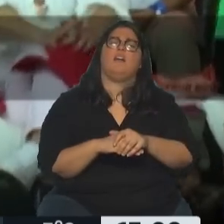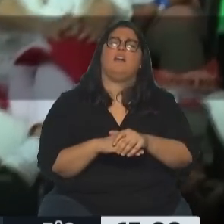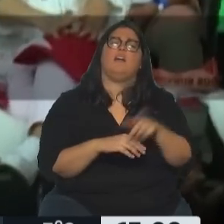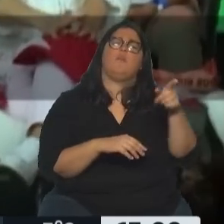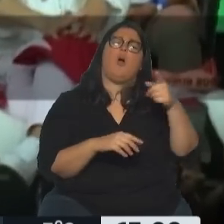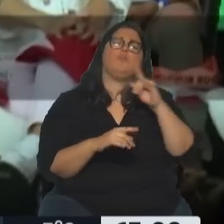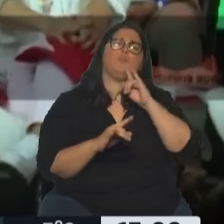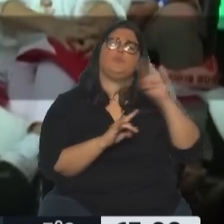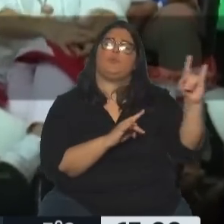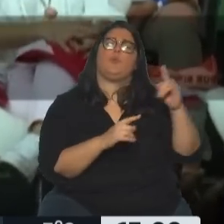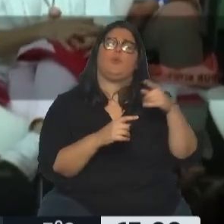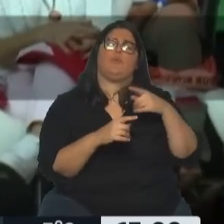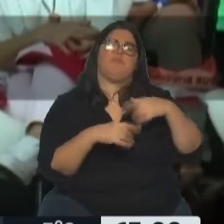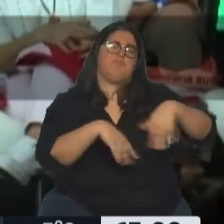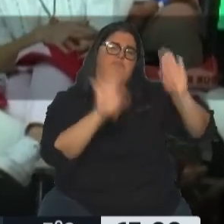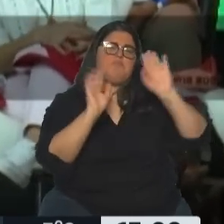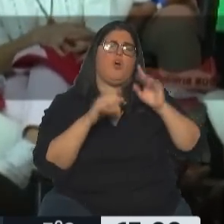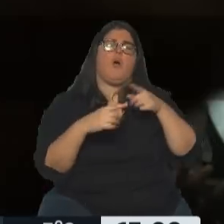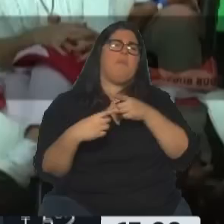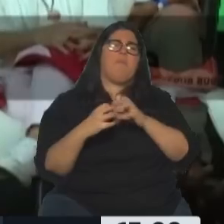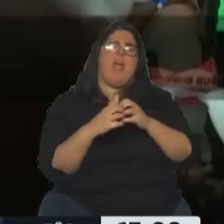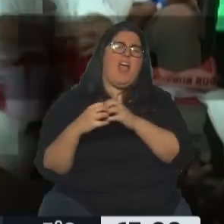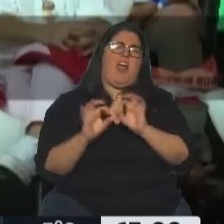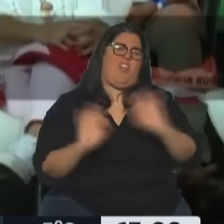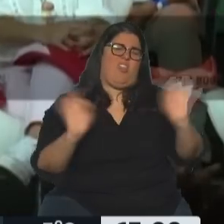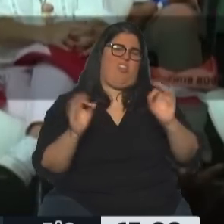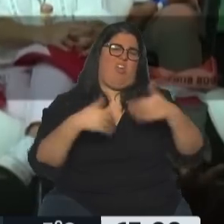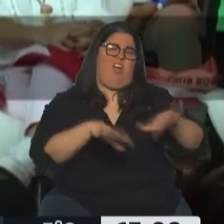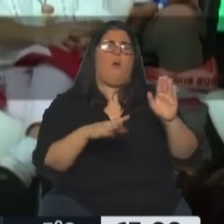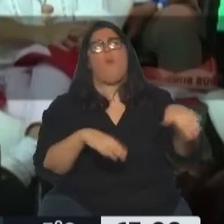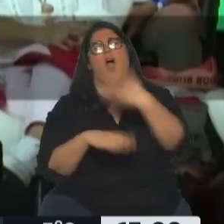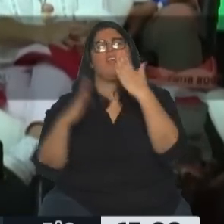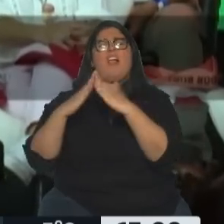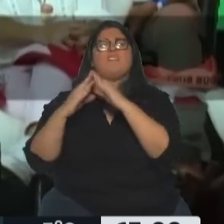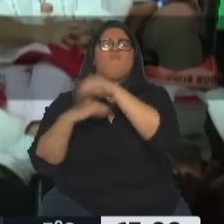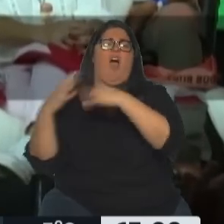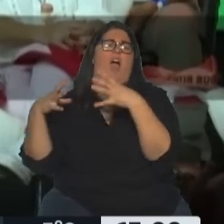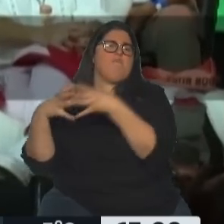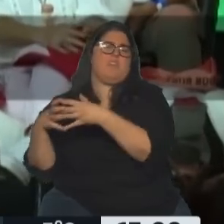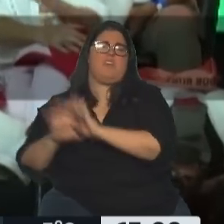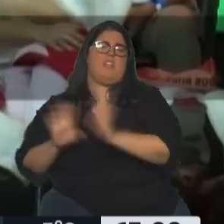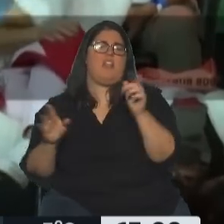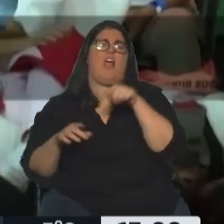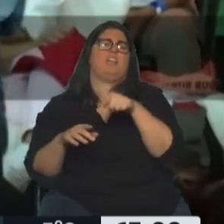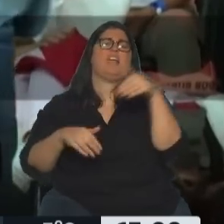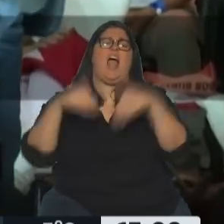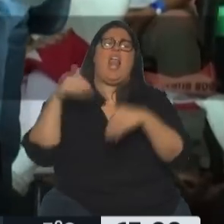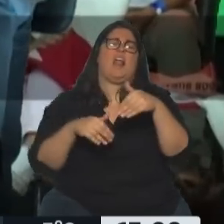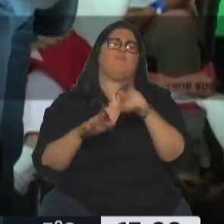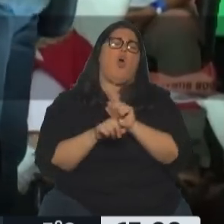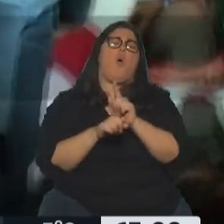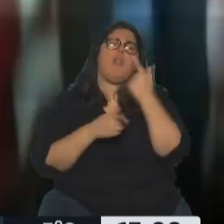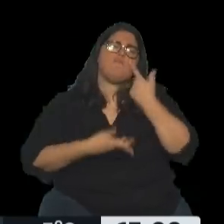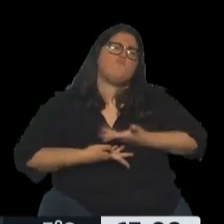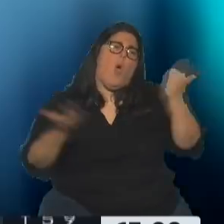e não brigue. Vão para casa cuidar da família. É essa lição de moral que nós temos